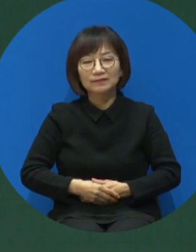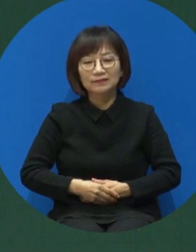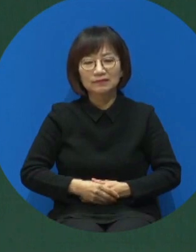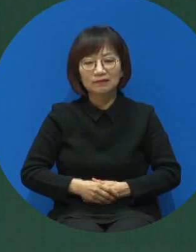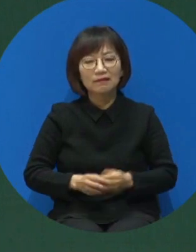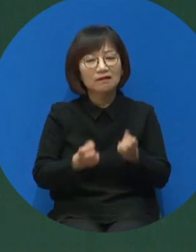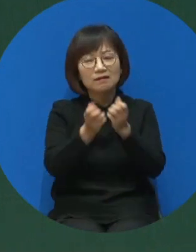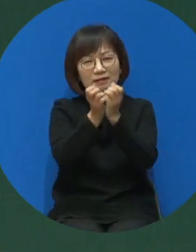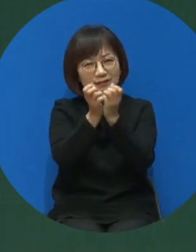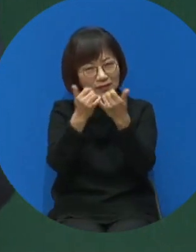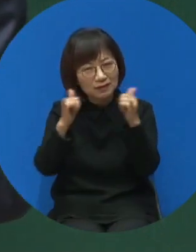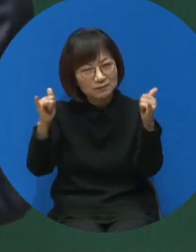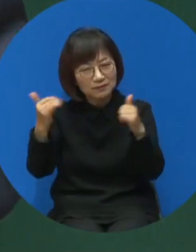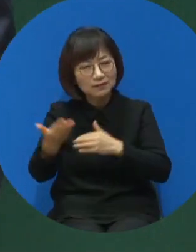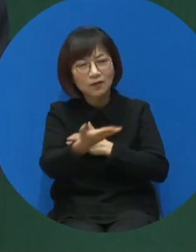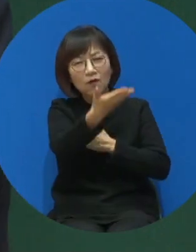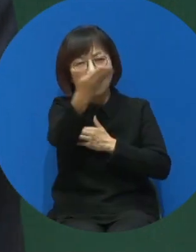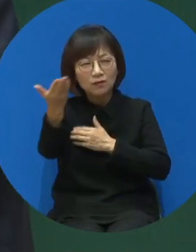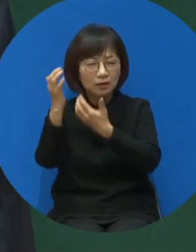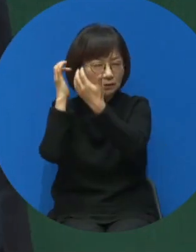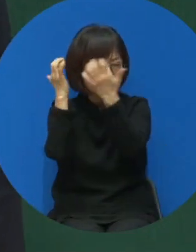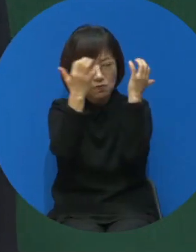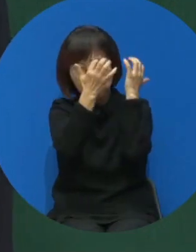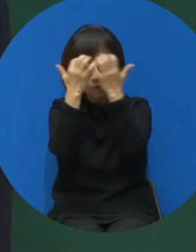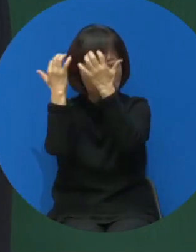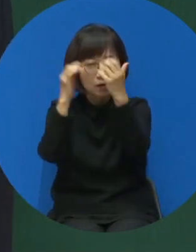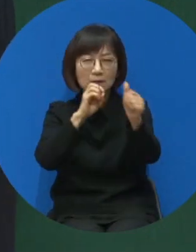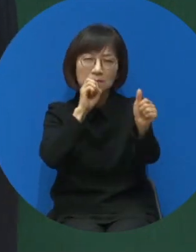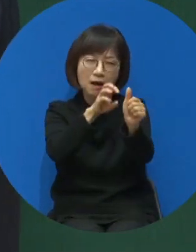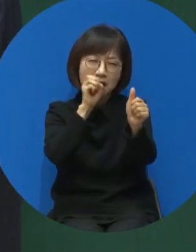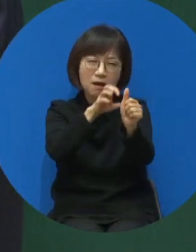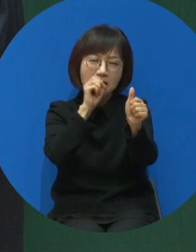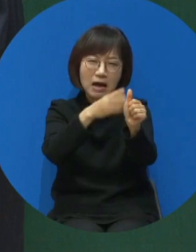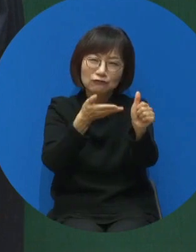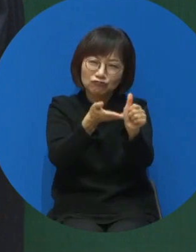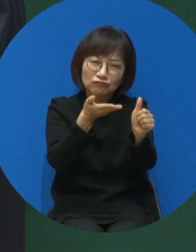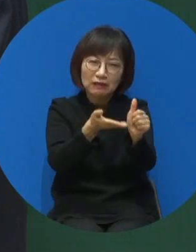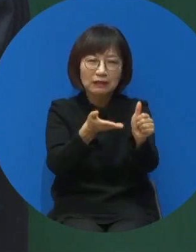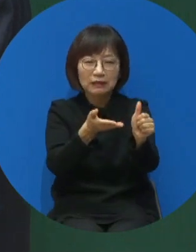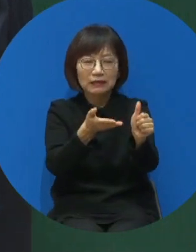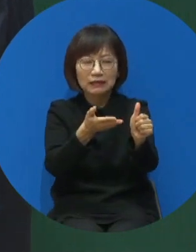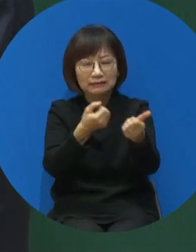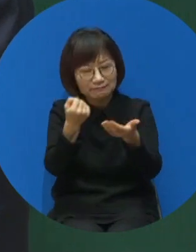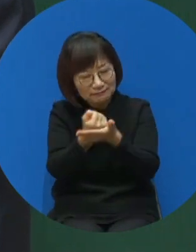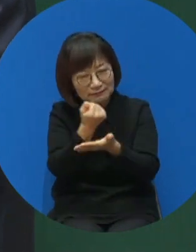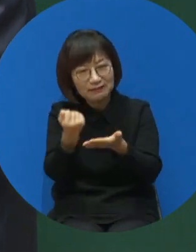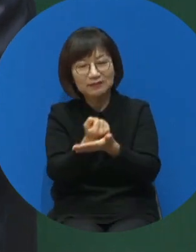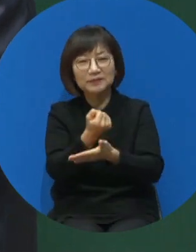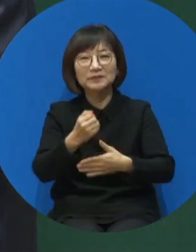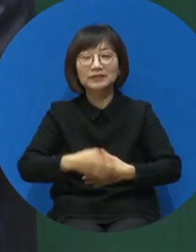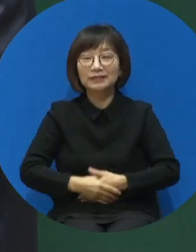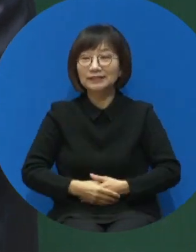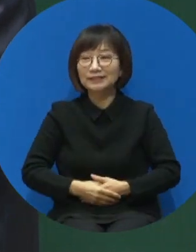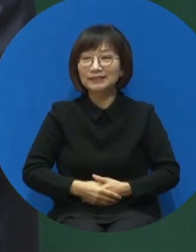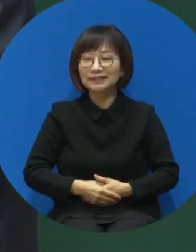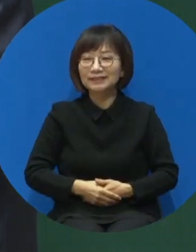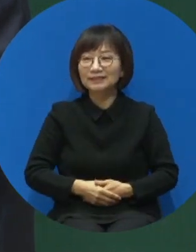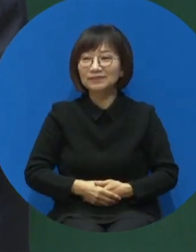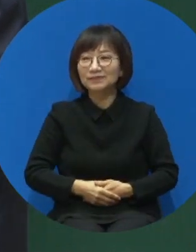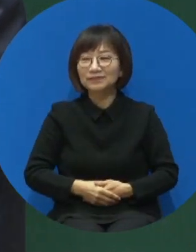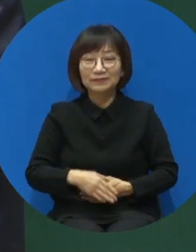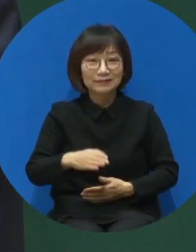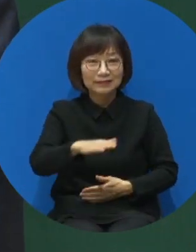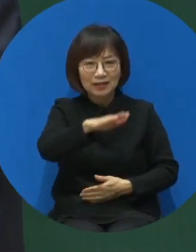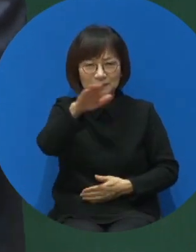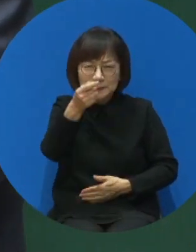de verdad es muy da mucha pena porque las personas es algo confuso lo que están haciendo y ya han salido del